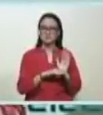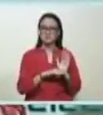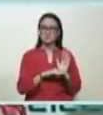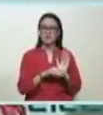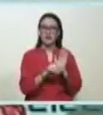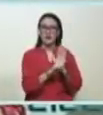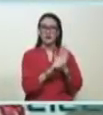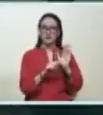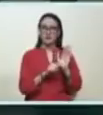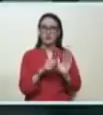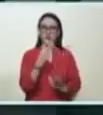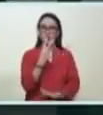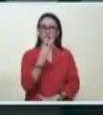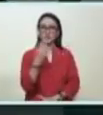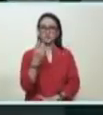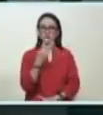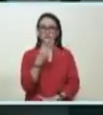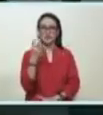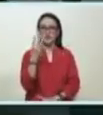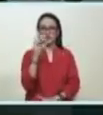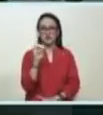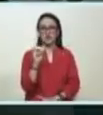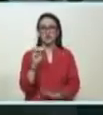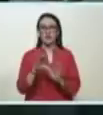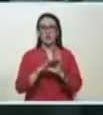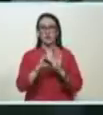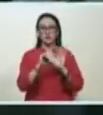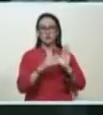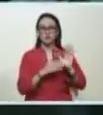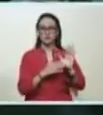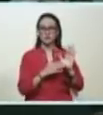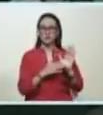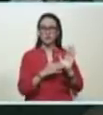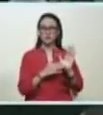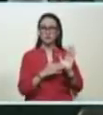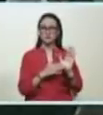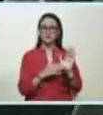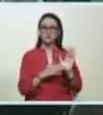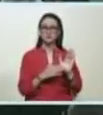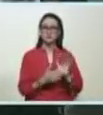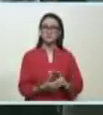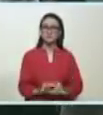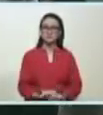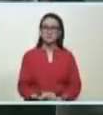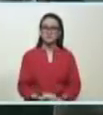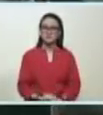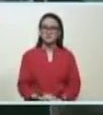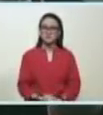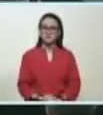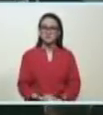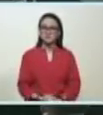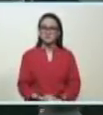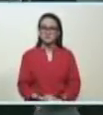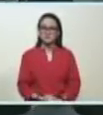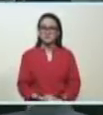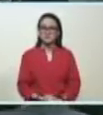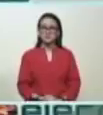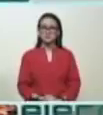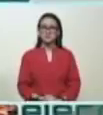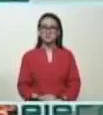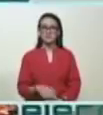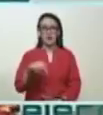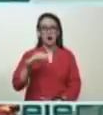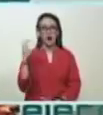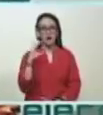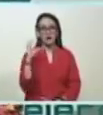en el artículo 230 de la Constitución de la República Bolivariana de Venezuela, en la ciudad